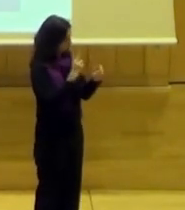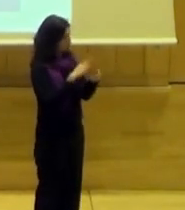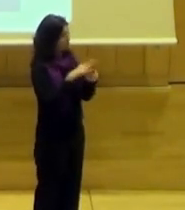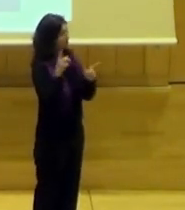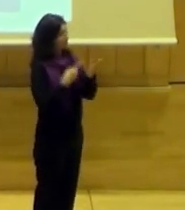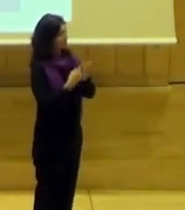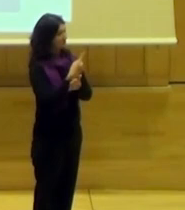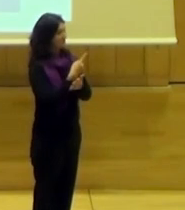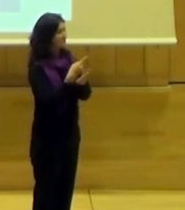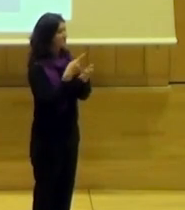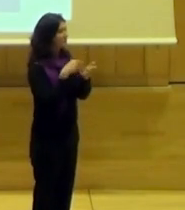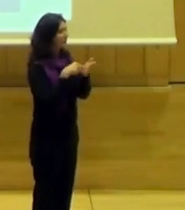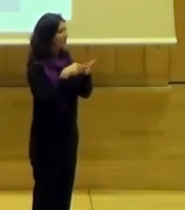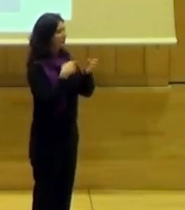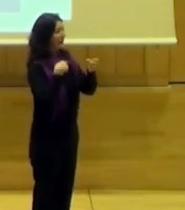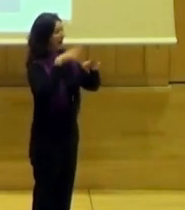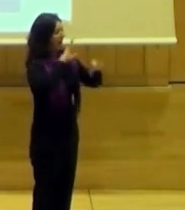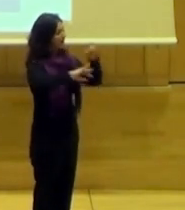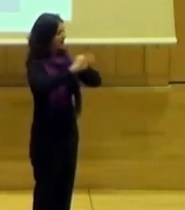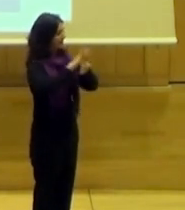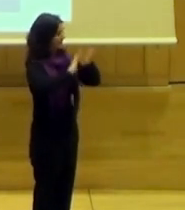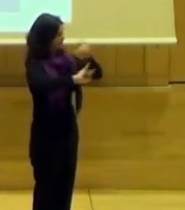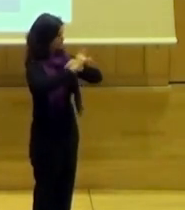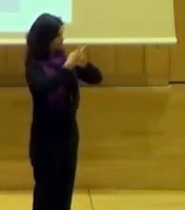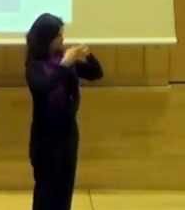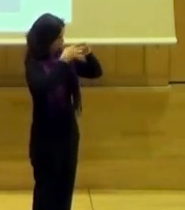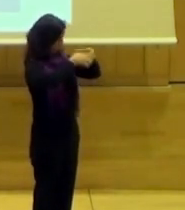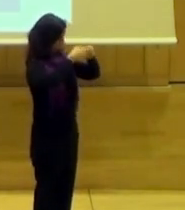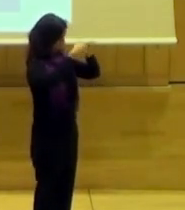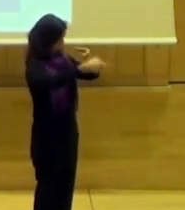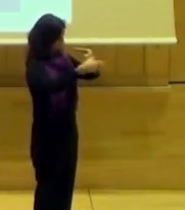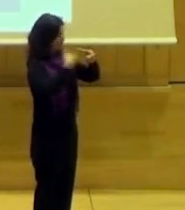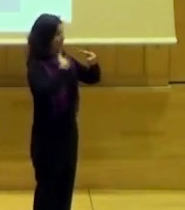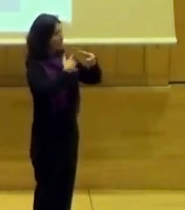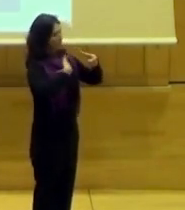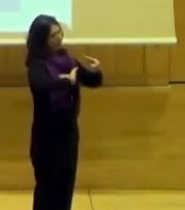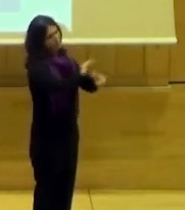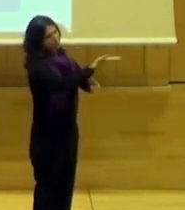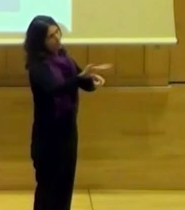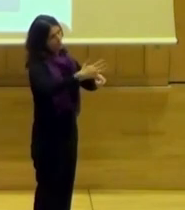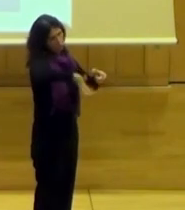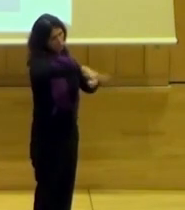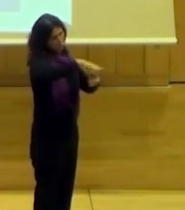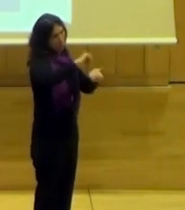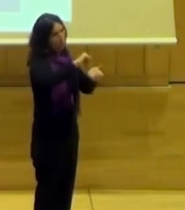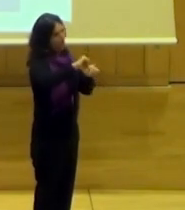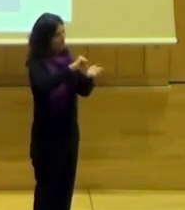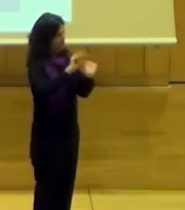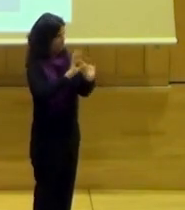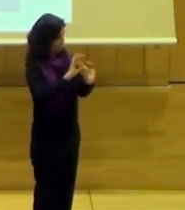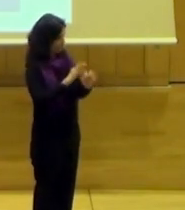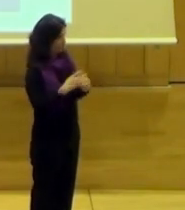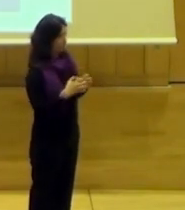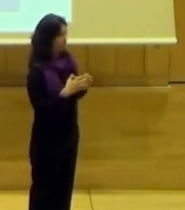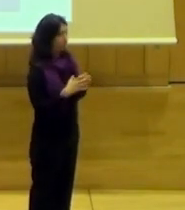en una zona circunscrita al vecino Sacromonte. Nuestra idea sería desarrollarla al resto del territorio o casco urbano, ¿vale?